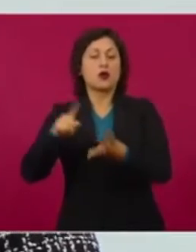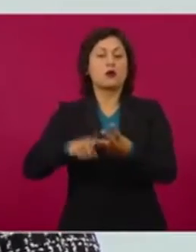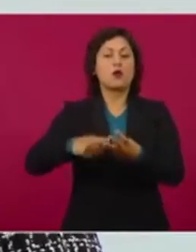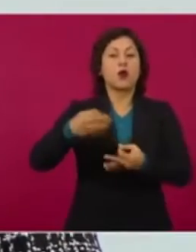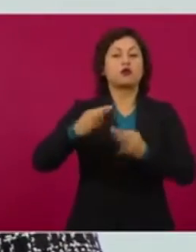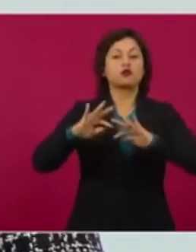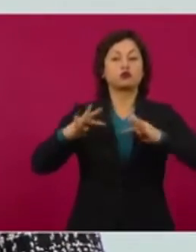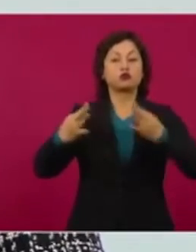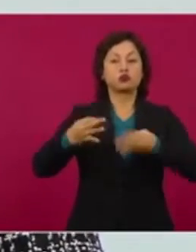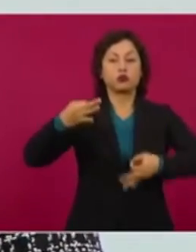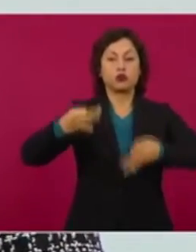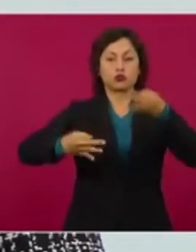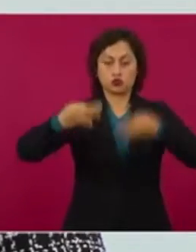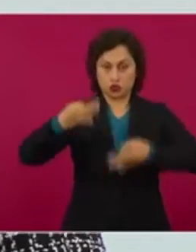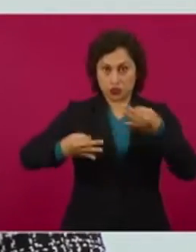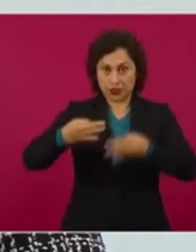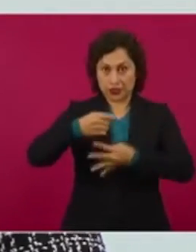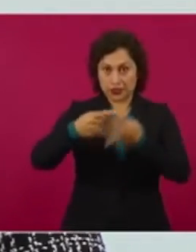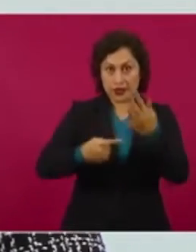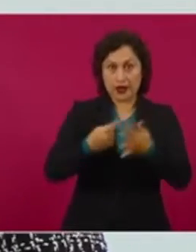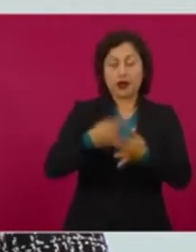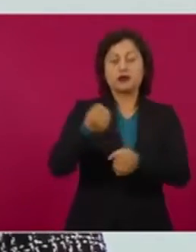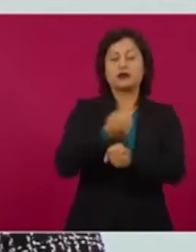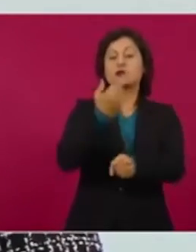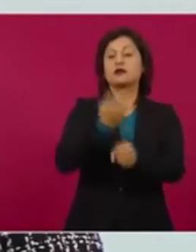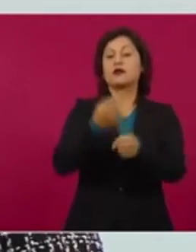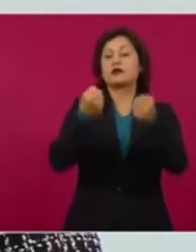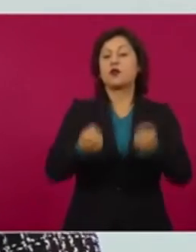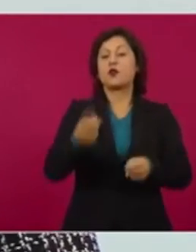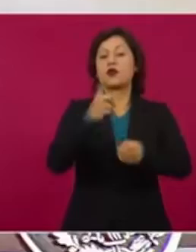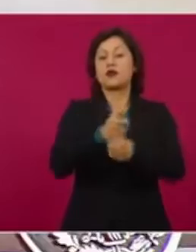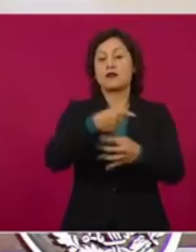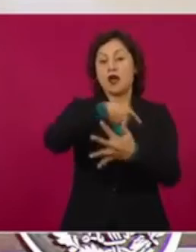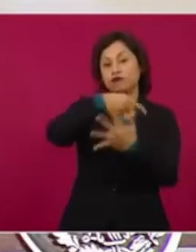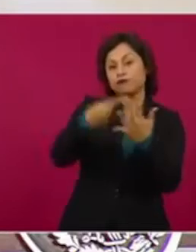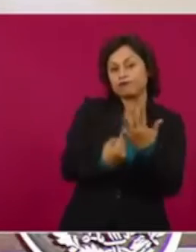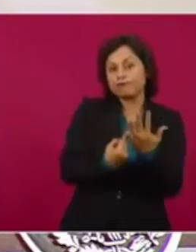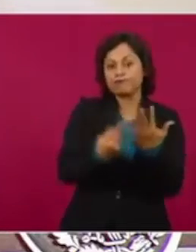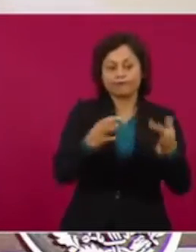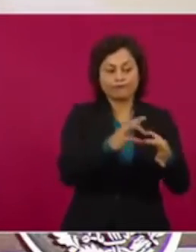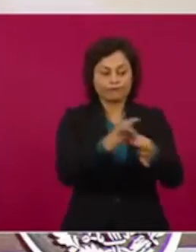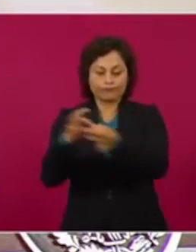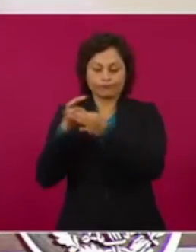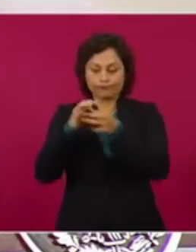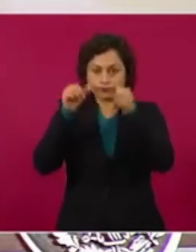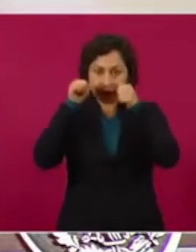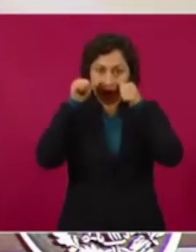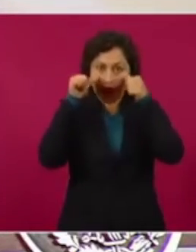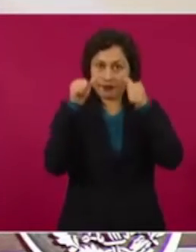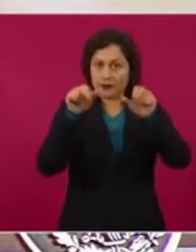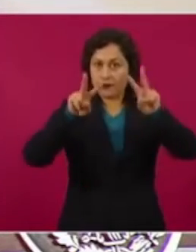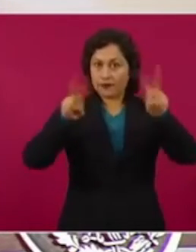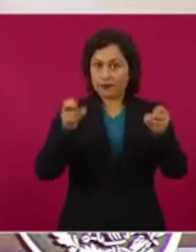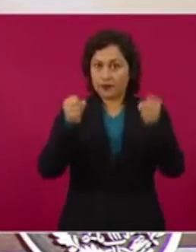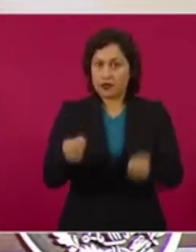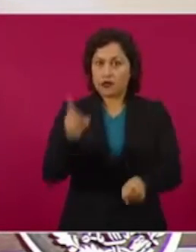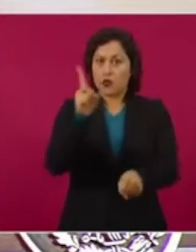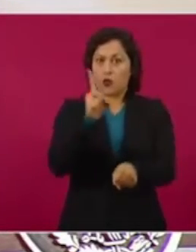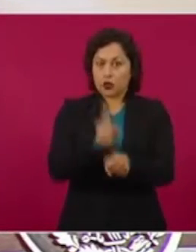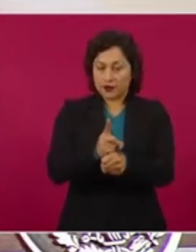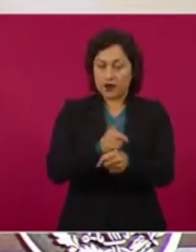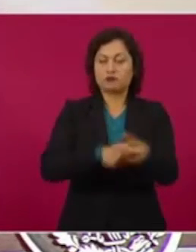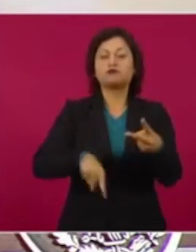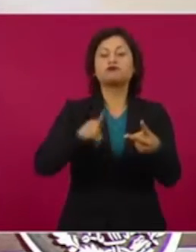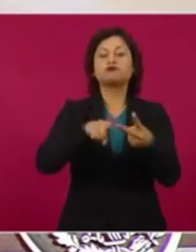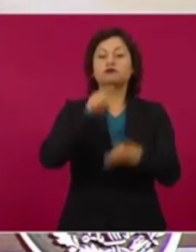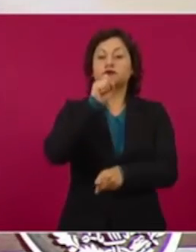la Secretaría de Seguridad, se atiende una problemática de seguridad, se brinda certeza a la